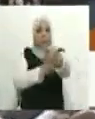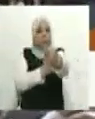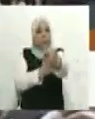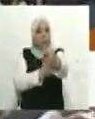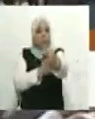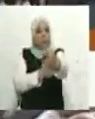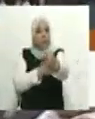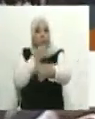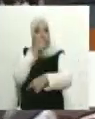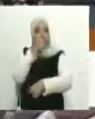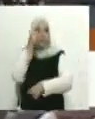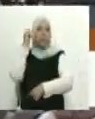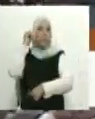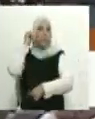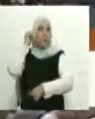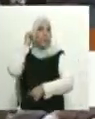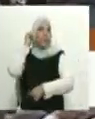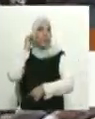hermanas,